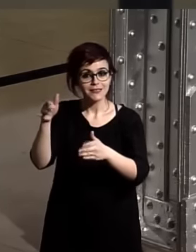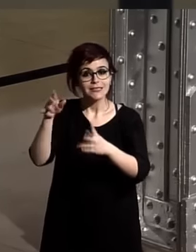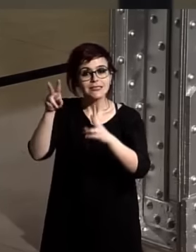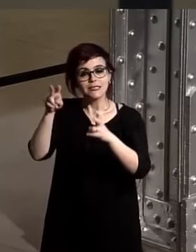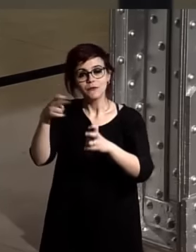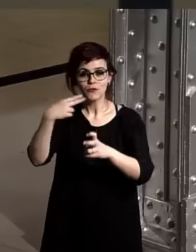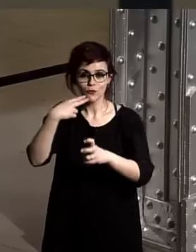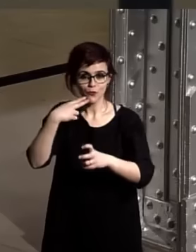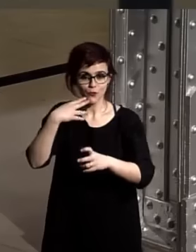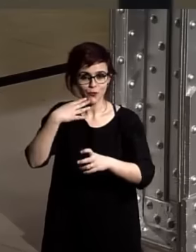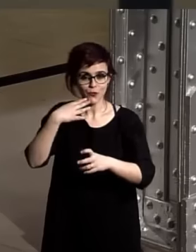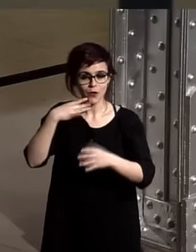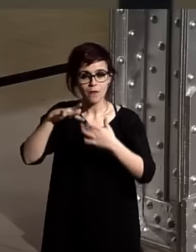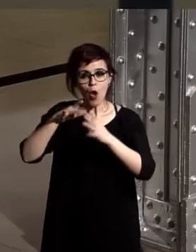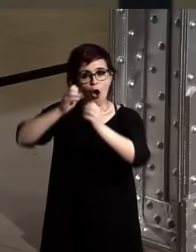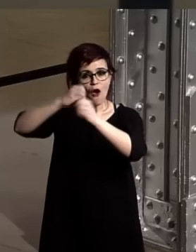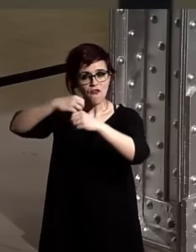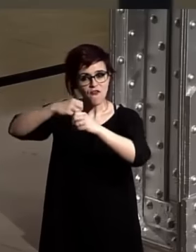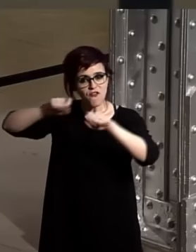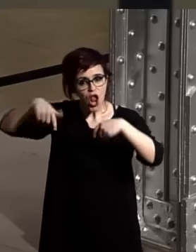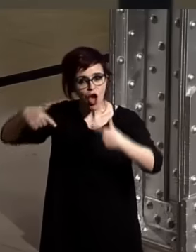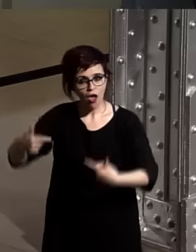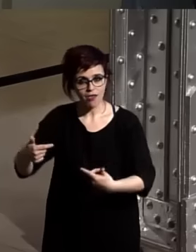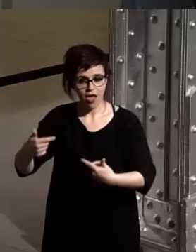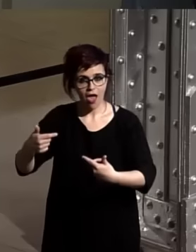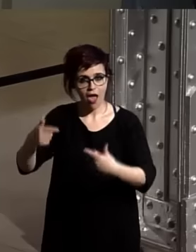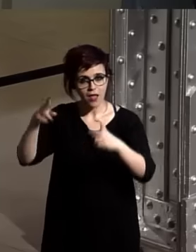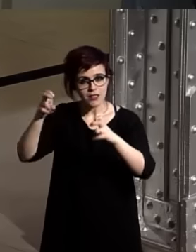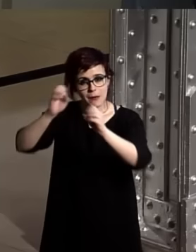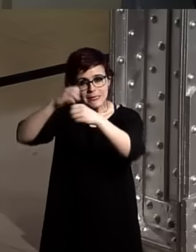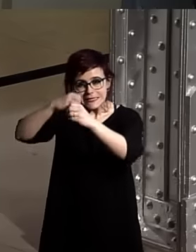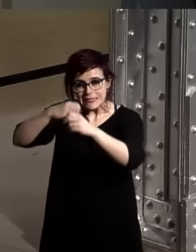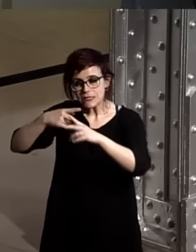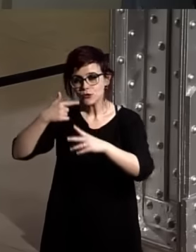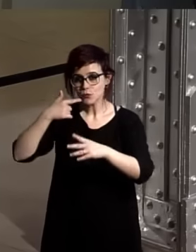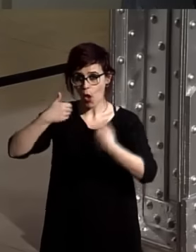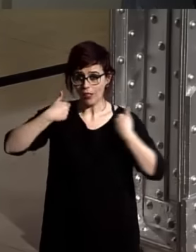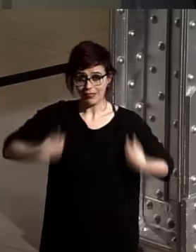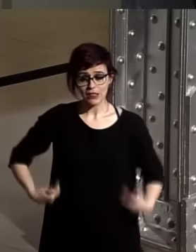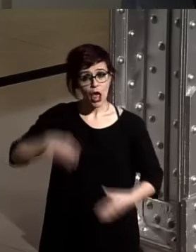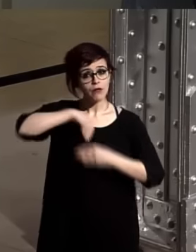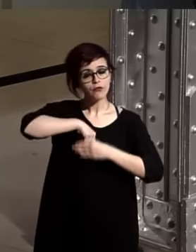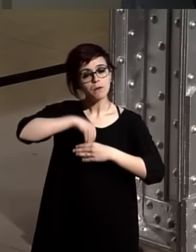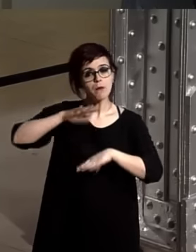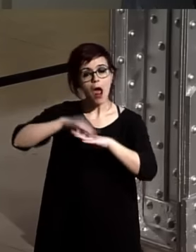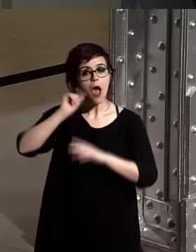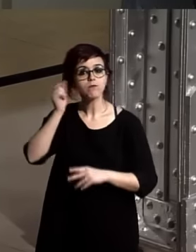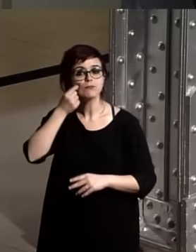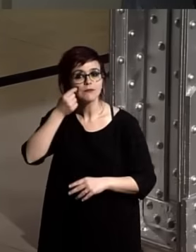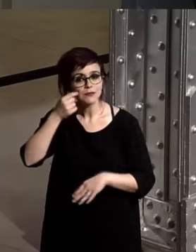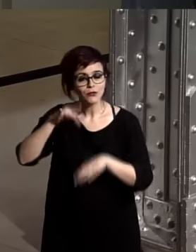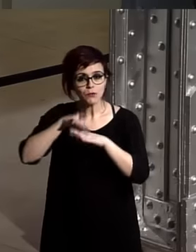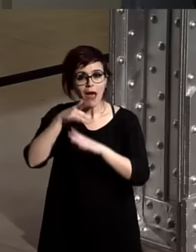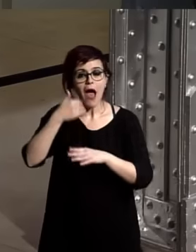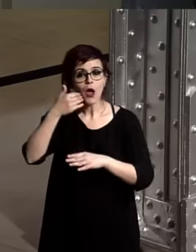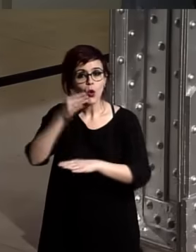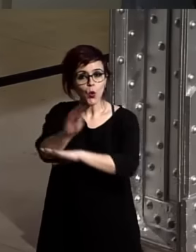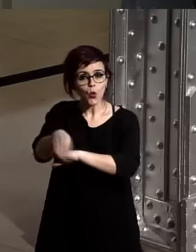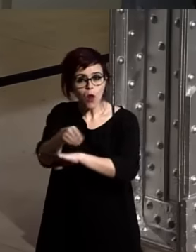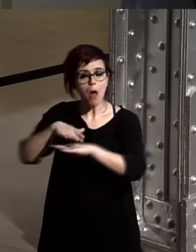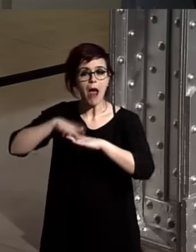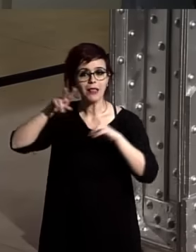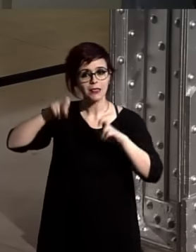descifrar las claves biológicas que hay eh que tiene nuestro organismo para encontrar una cura eh